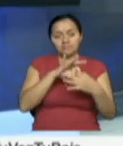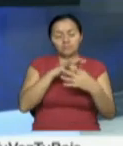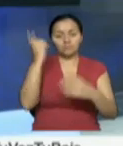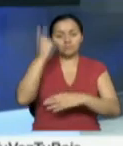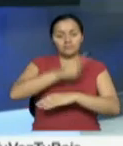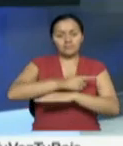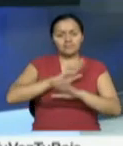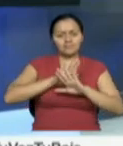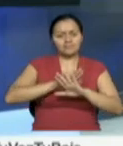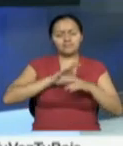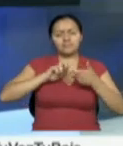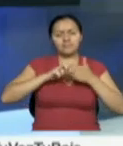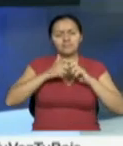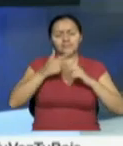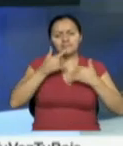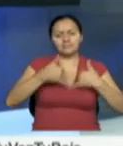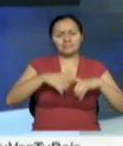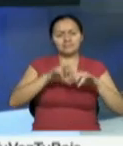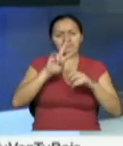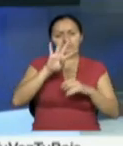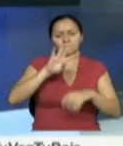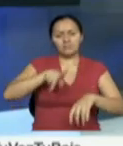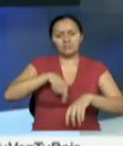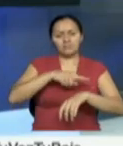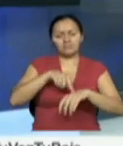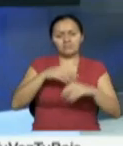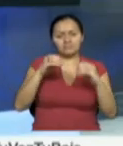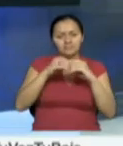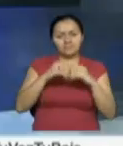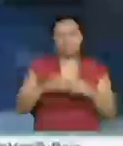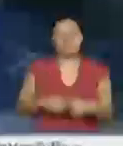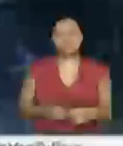de paralizaciones que continuará por 24 horas más.